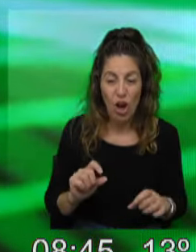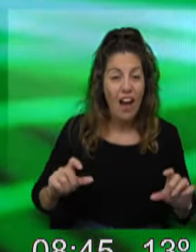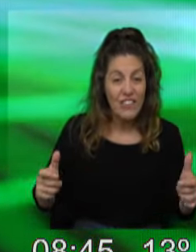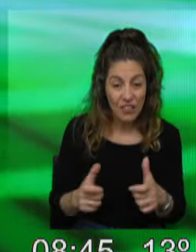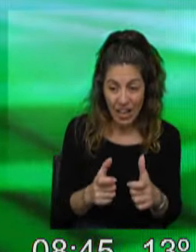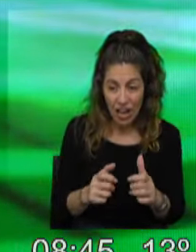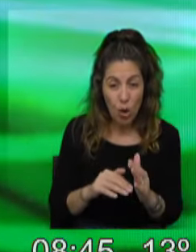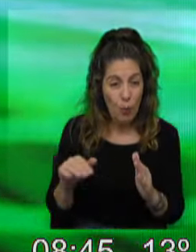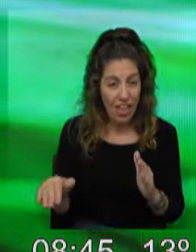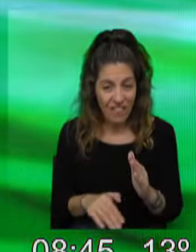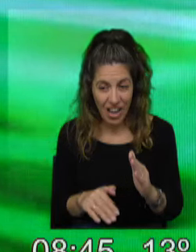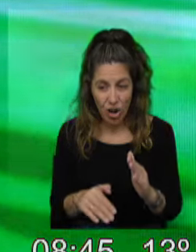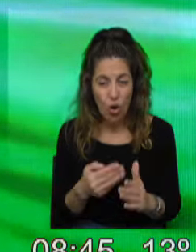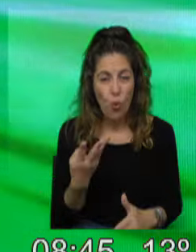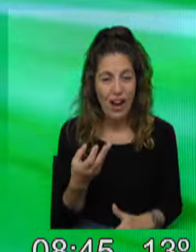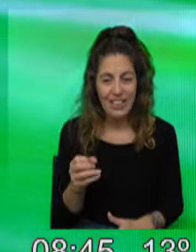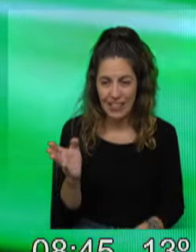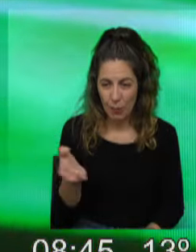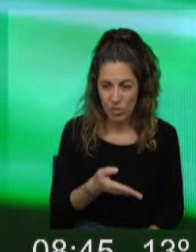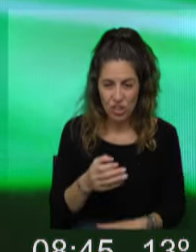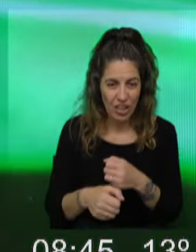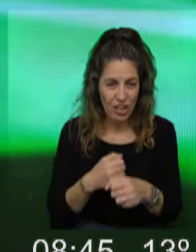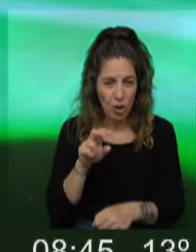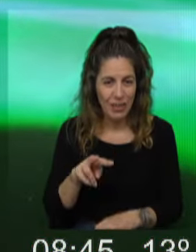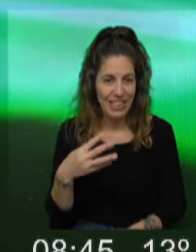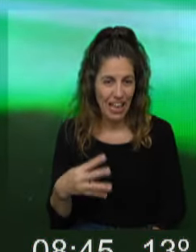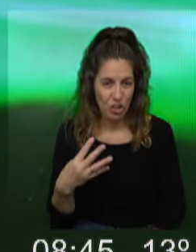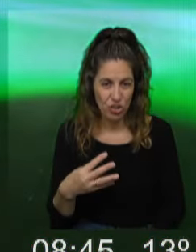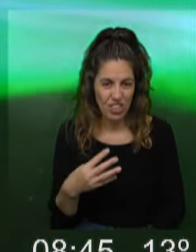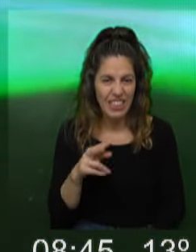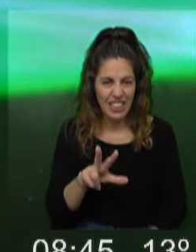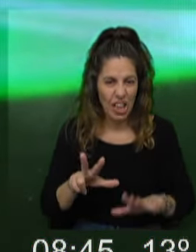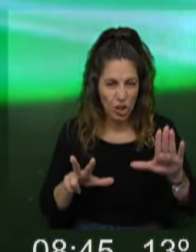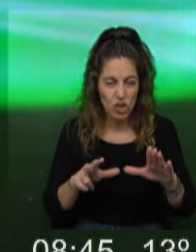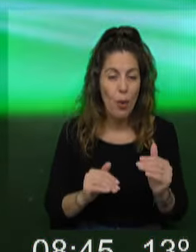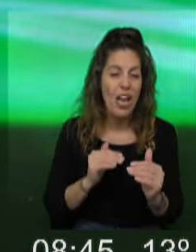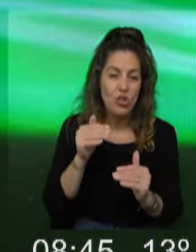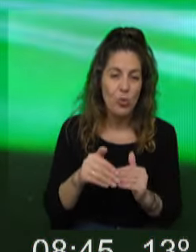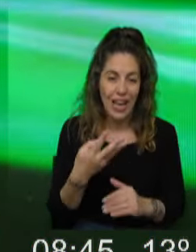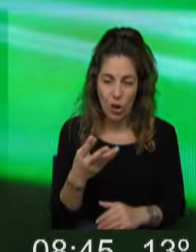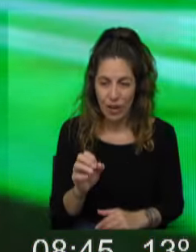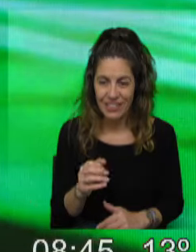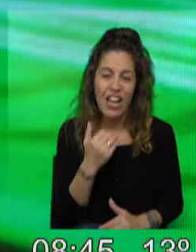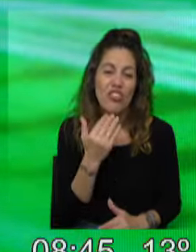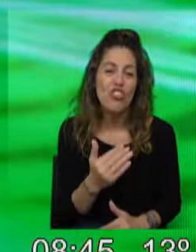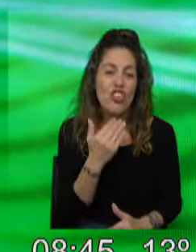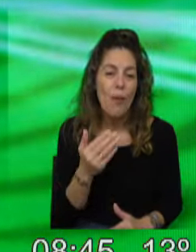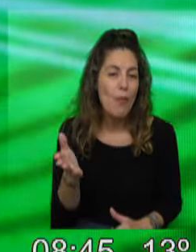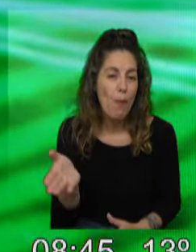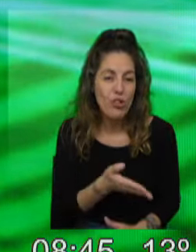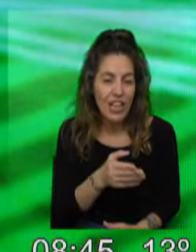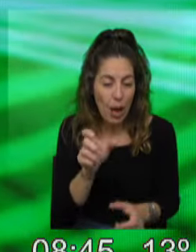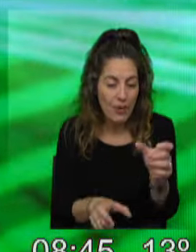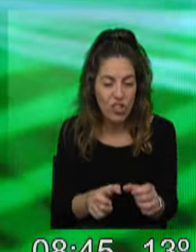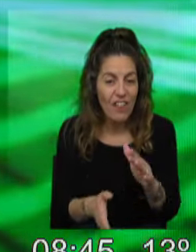incluso por debajo de del 40% 20144 38 sube al 40 no sabemos Qué porcentaje de gente